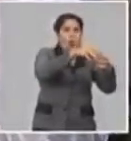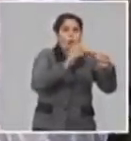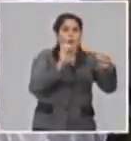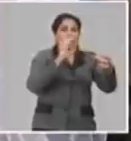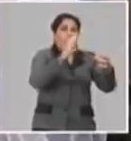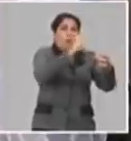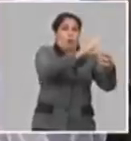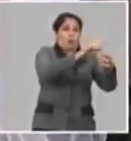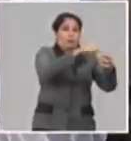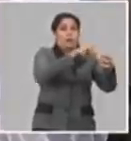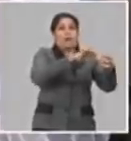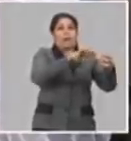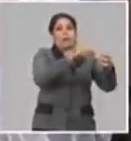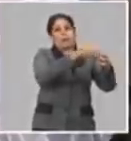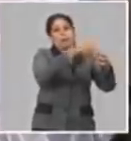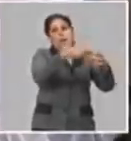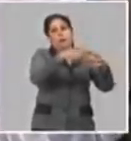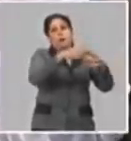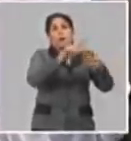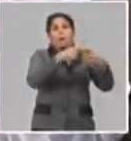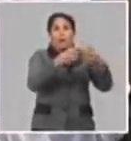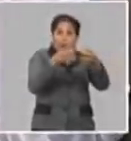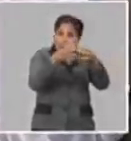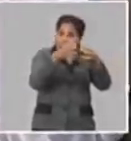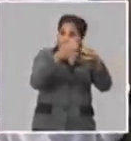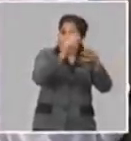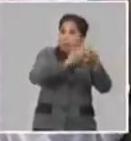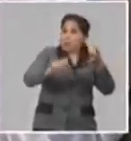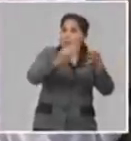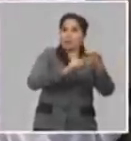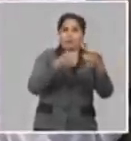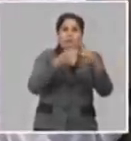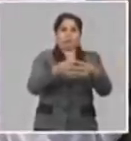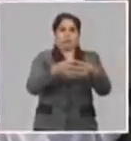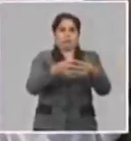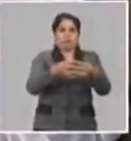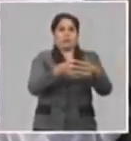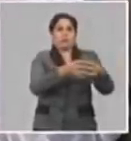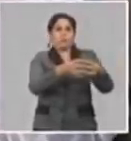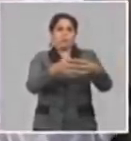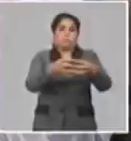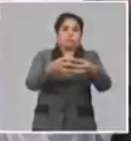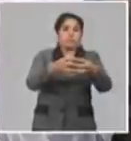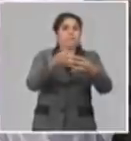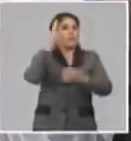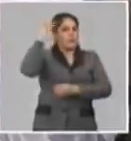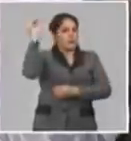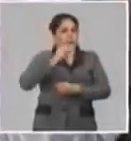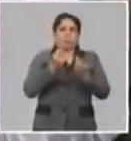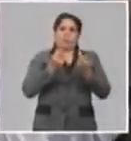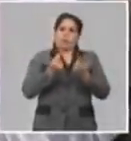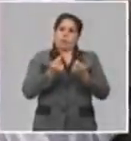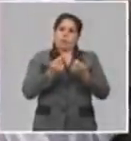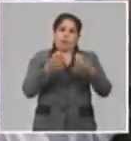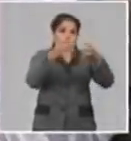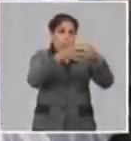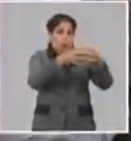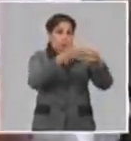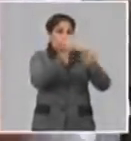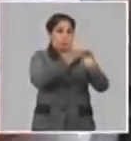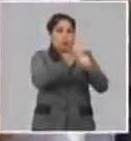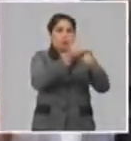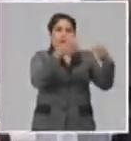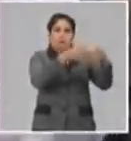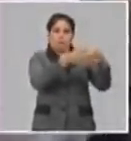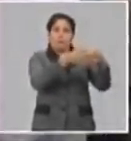asignación administrativa de recursos, pero mantenemos una planificación y conducción centralizada de la economía. O sea, que